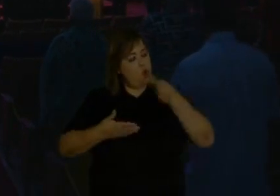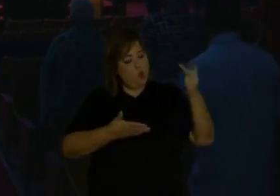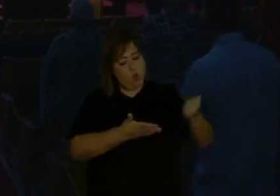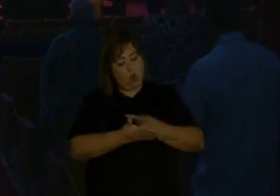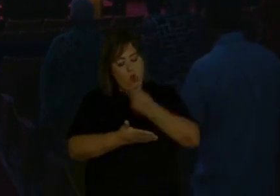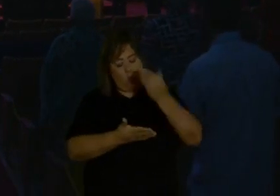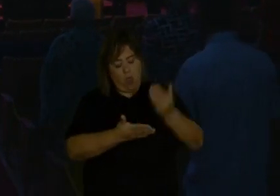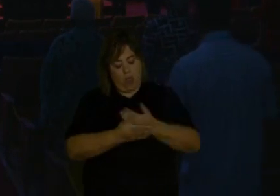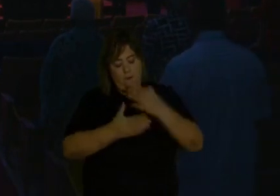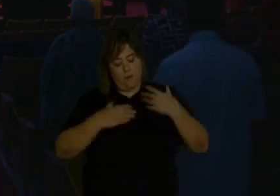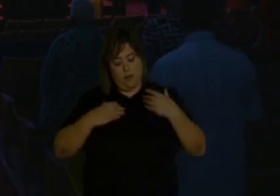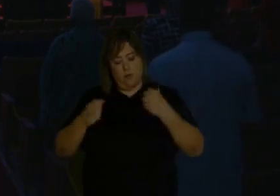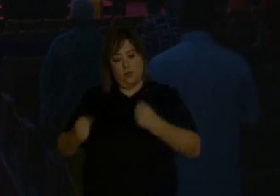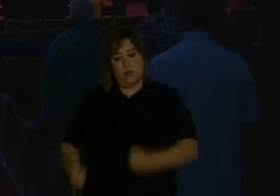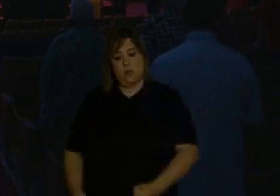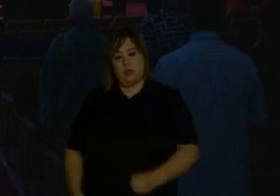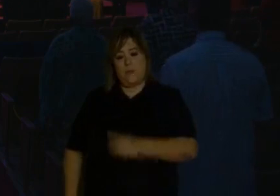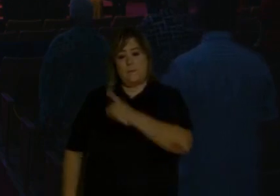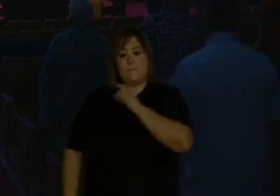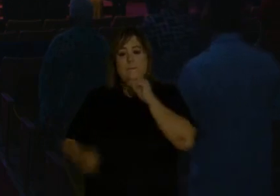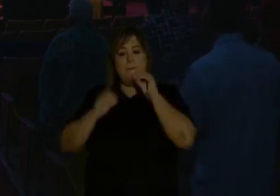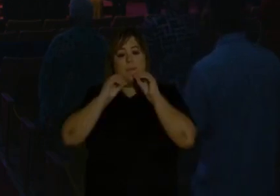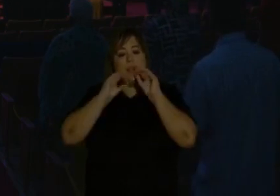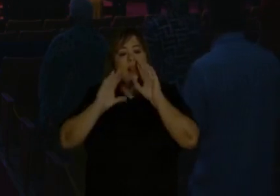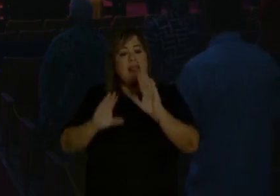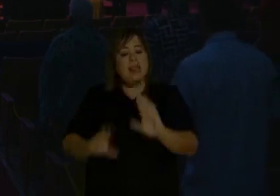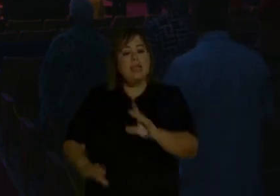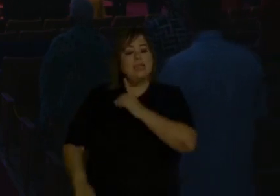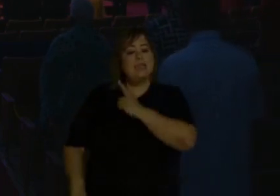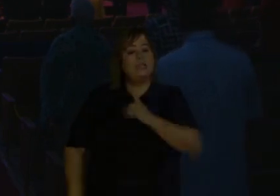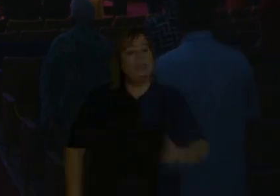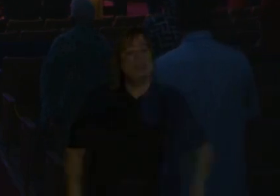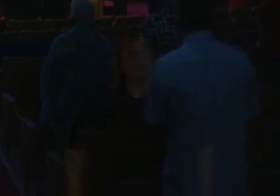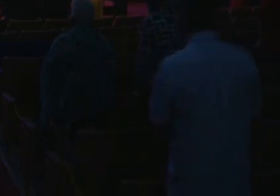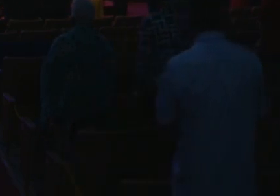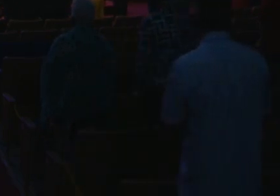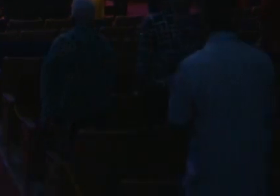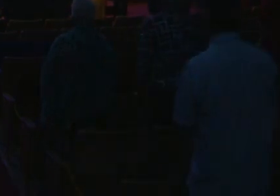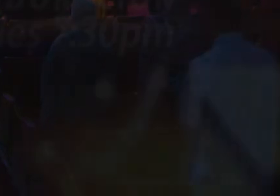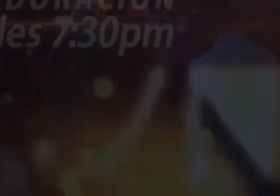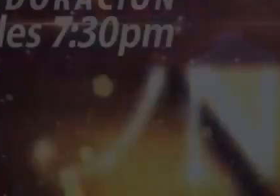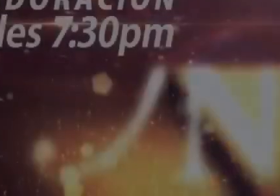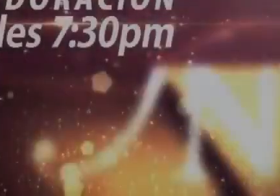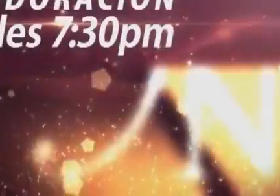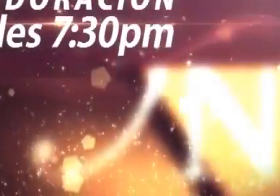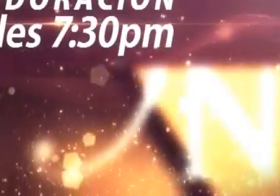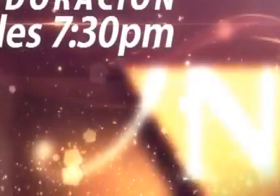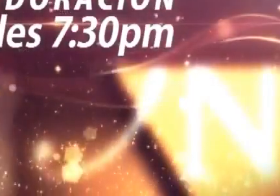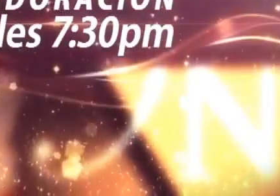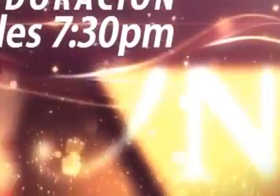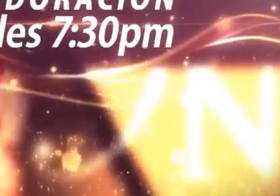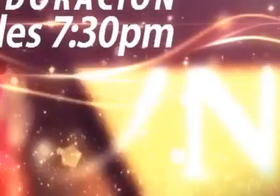Jesús. Bendice los diáconos que van a impartirlo en el nombre de Jesús. Amén. Adelante.